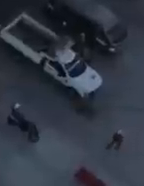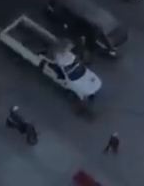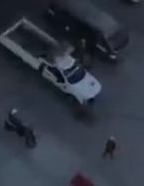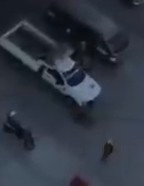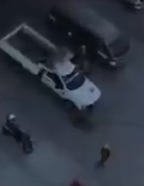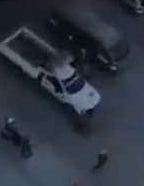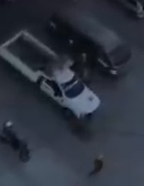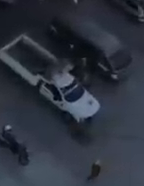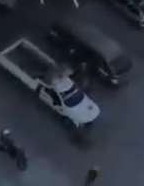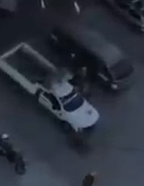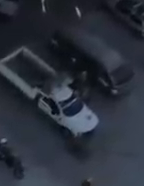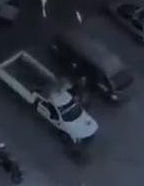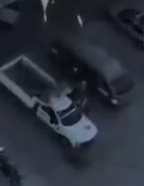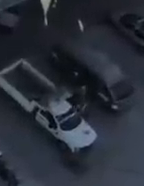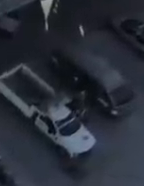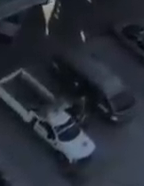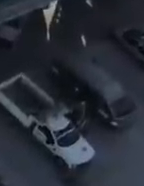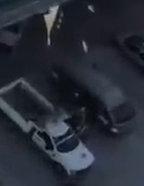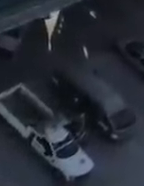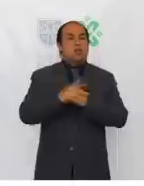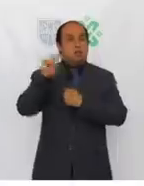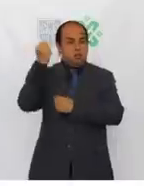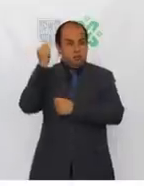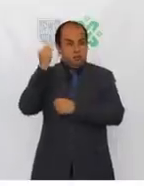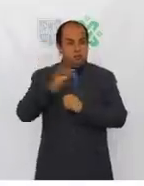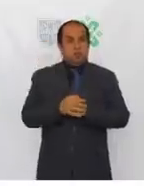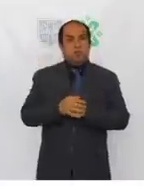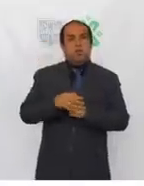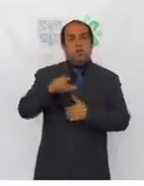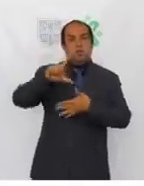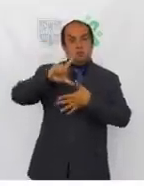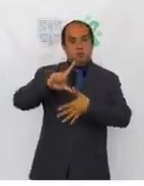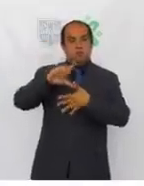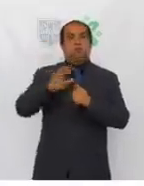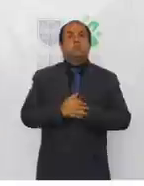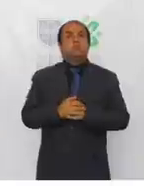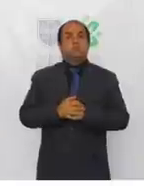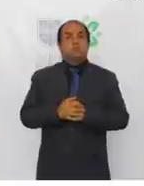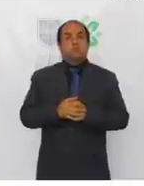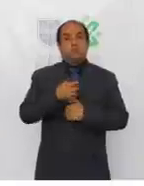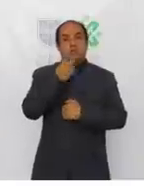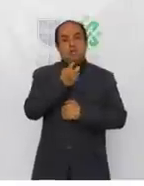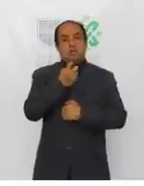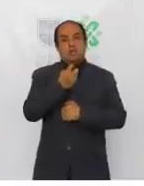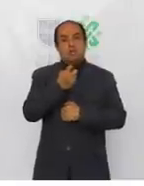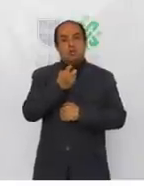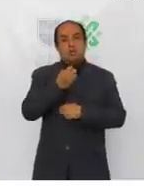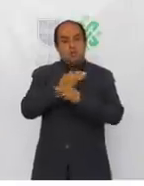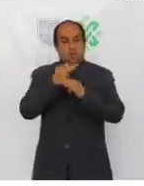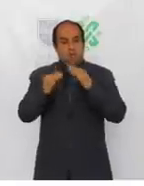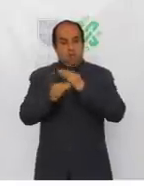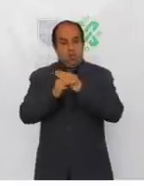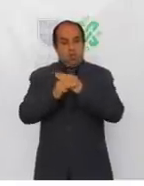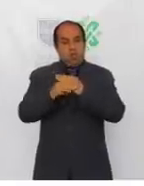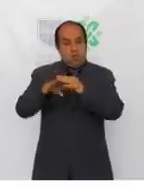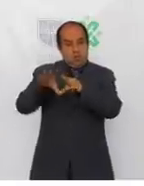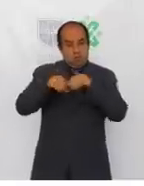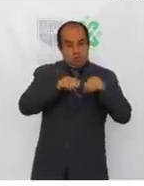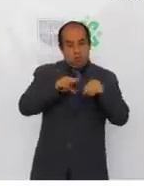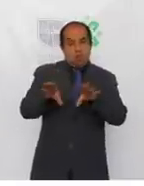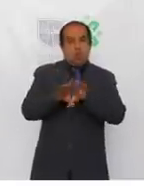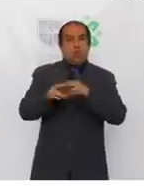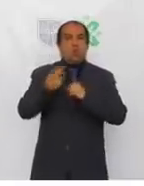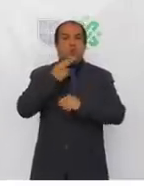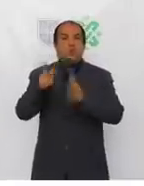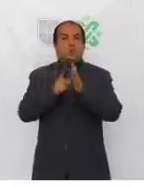una de las más avanzadas o la más avanzada tecnológicamente en Latinoamérica. Estos los materiales que se recuperan como